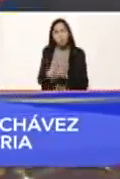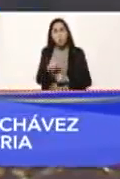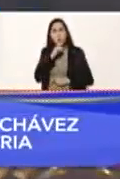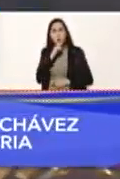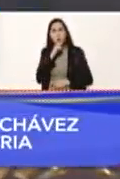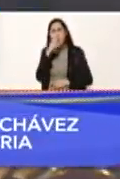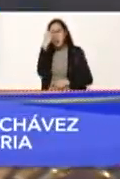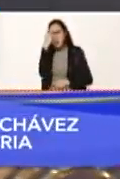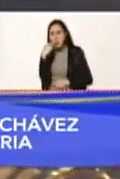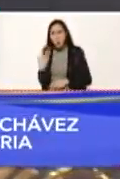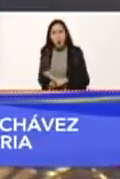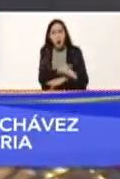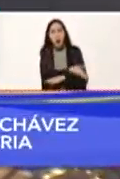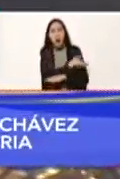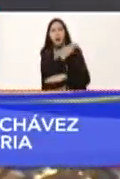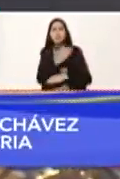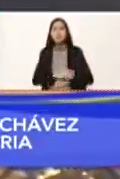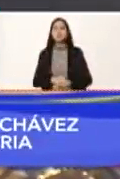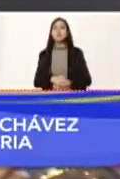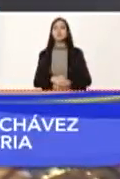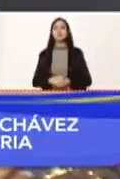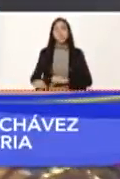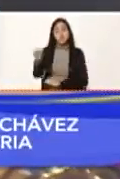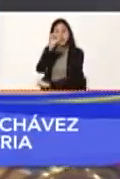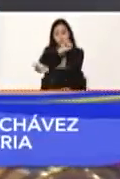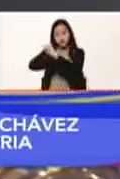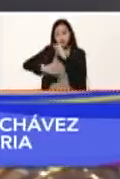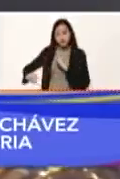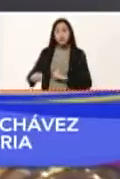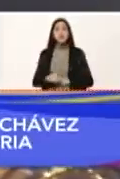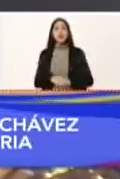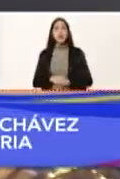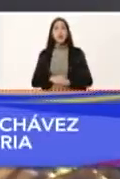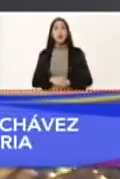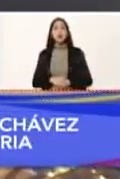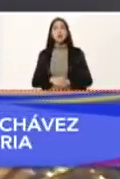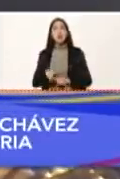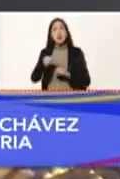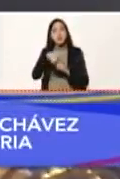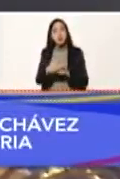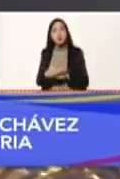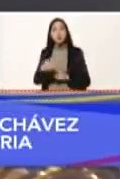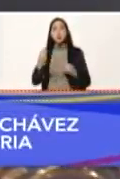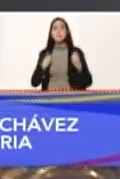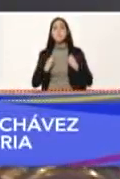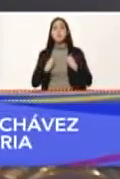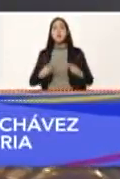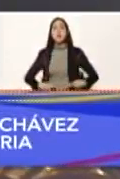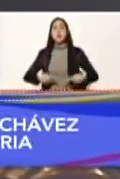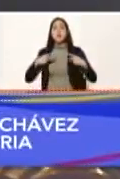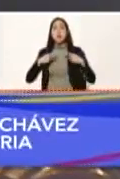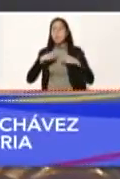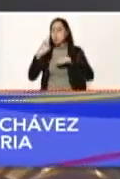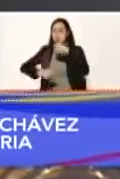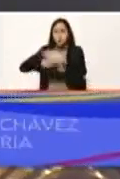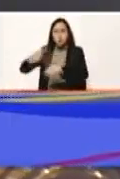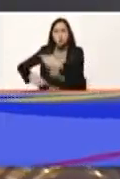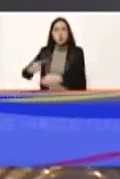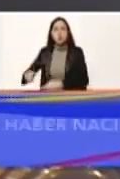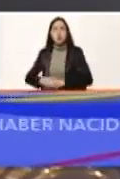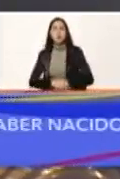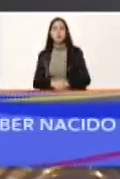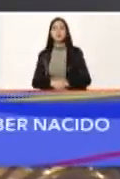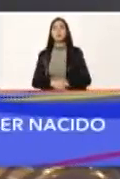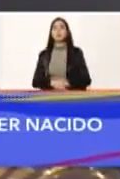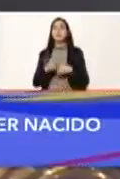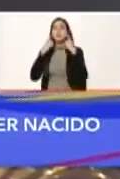pobreza, viene de enfrentar los retos de la vida, todos los días. Y miren,